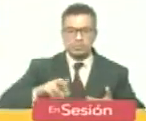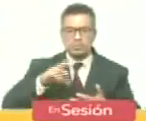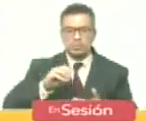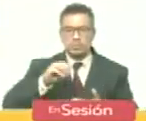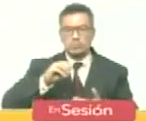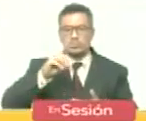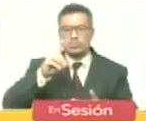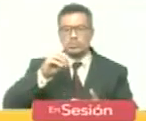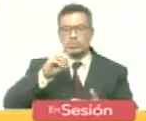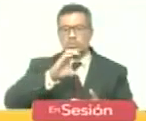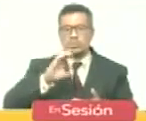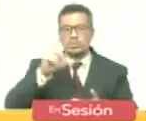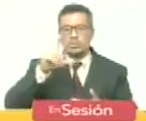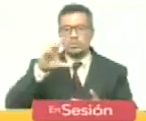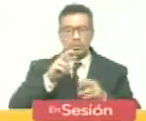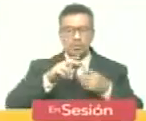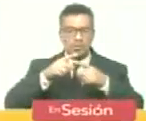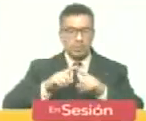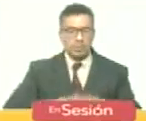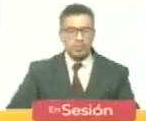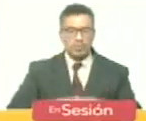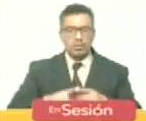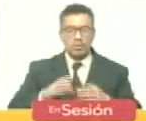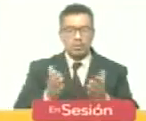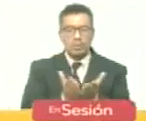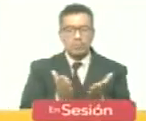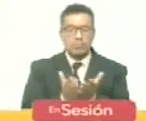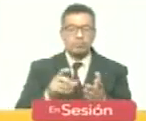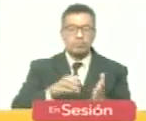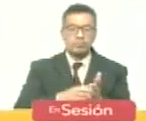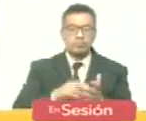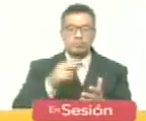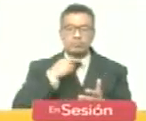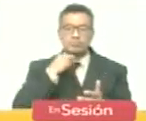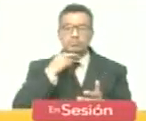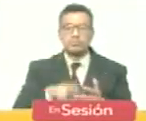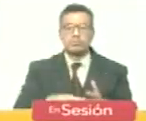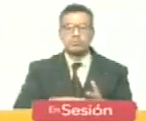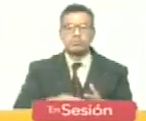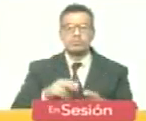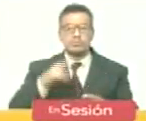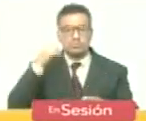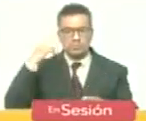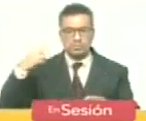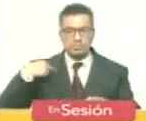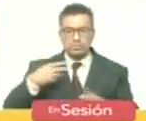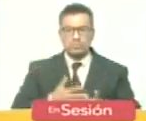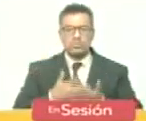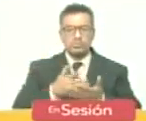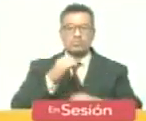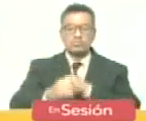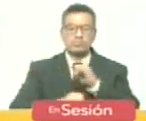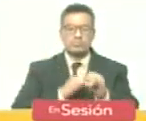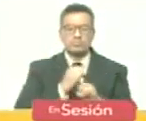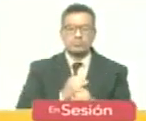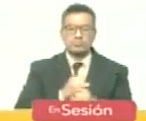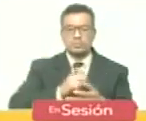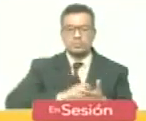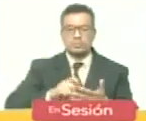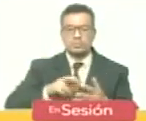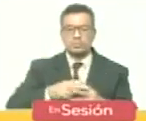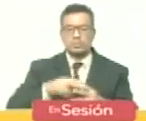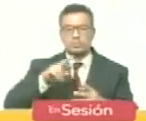fue reconocida como Premio Nacional de la Academia Venezolana de la Lengua y en su honor se creó el Premio Internacional de Novela